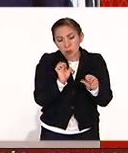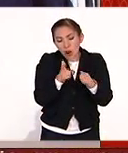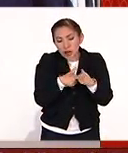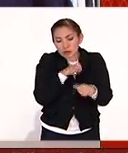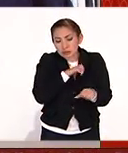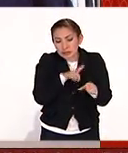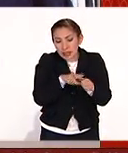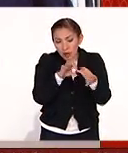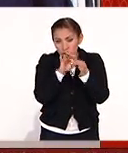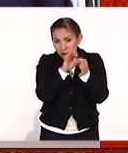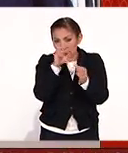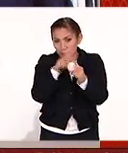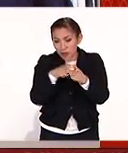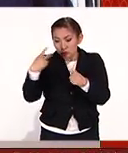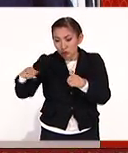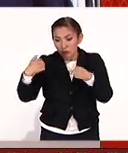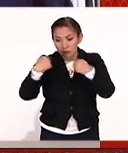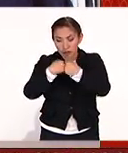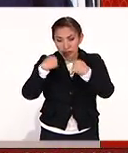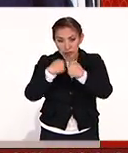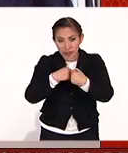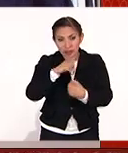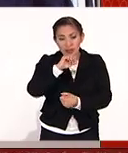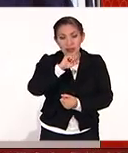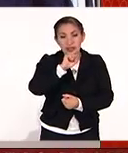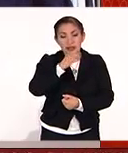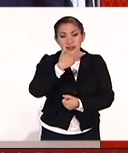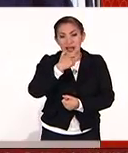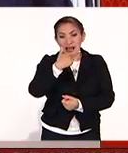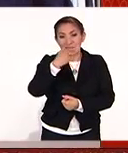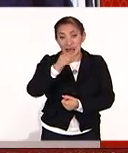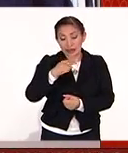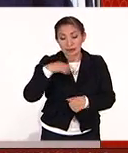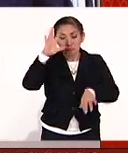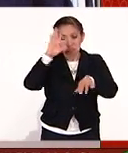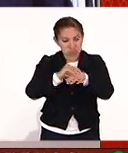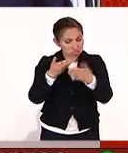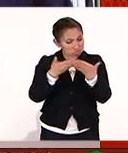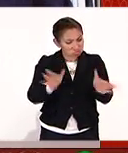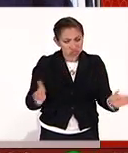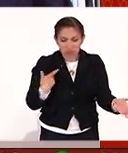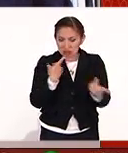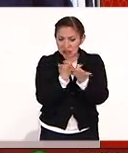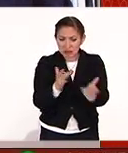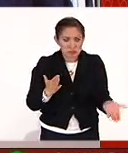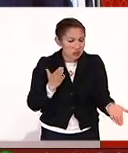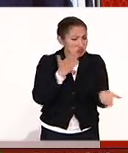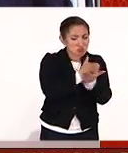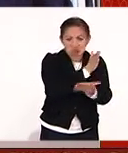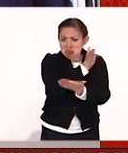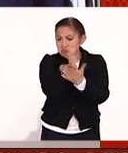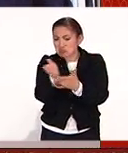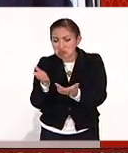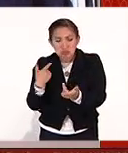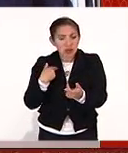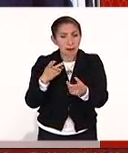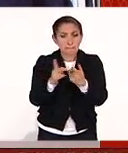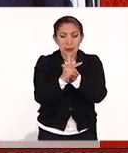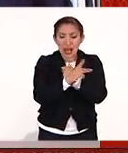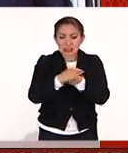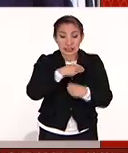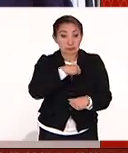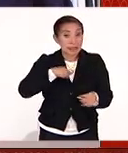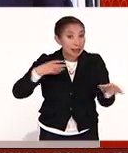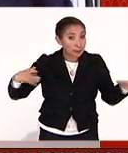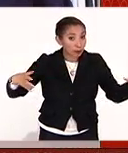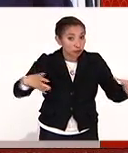la Unión Europea, entre ellas sus fronteras. Schengen justamente permitía abrir estas fronteras entre los países